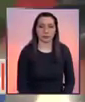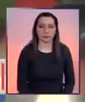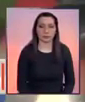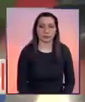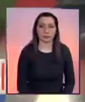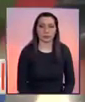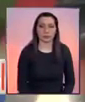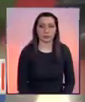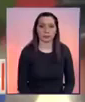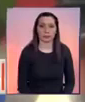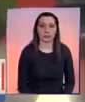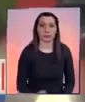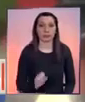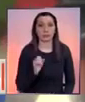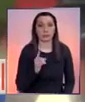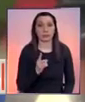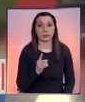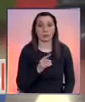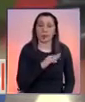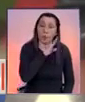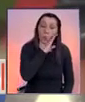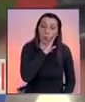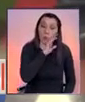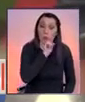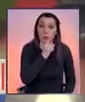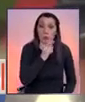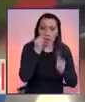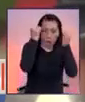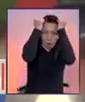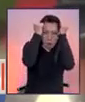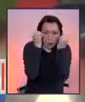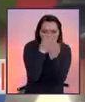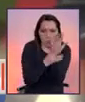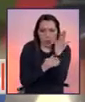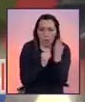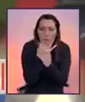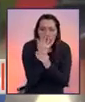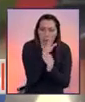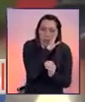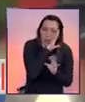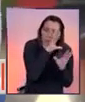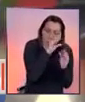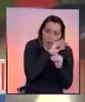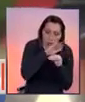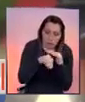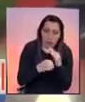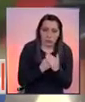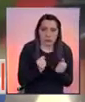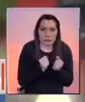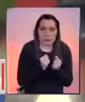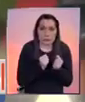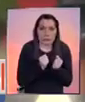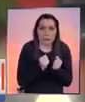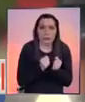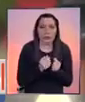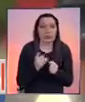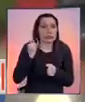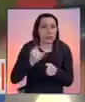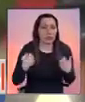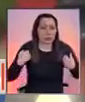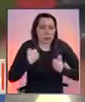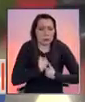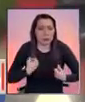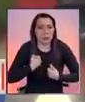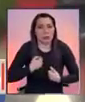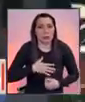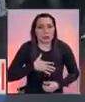Yo el primer año que estuve dormía con gorro, con guante, con calcetín, con todo, como muy abrigado porque